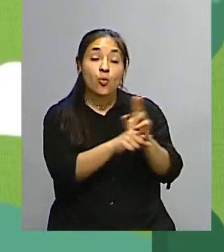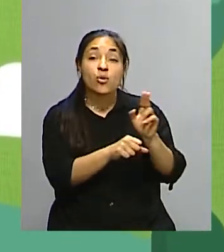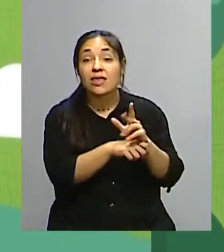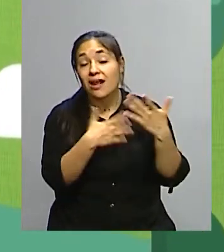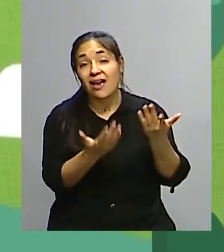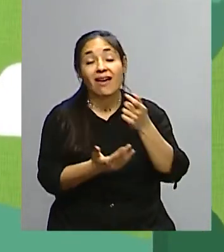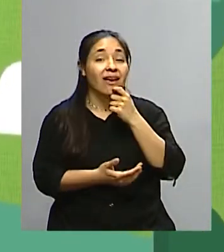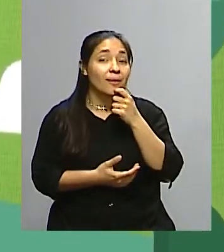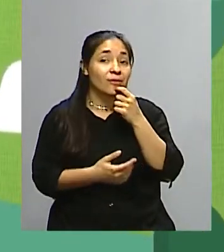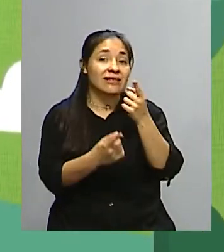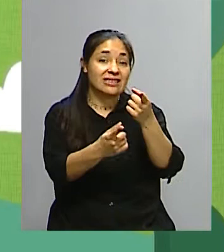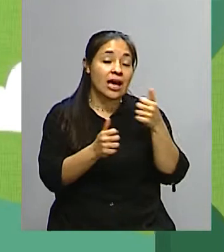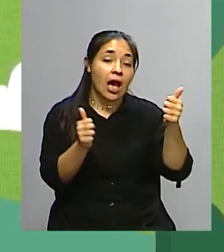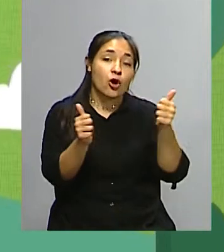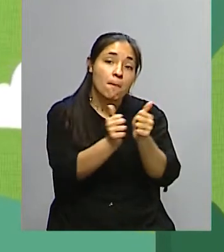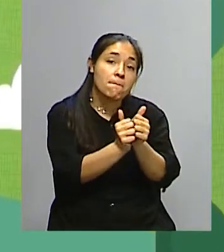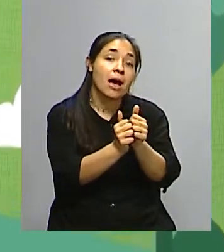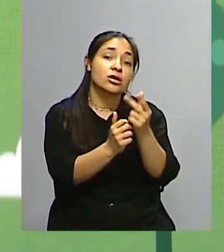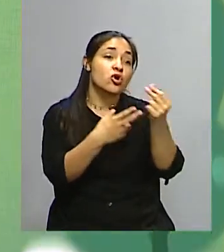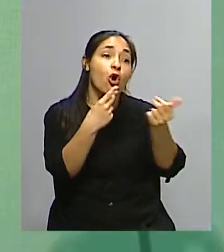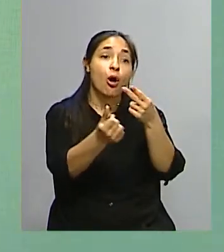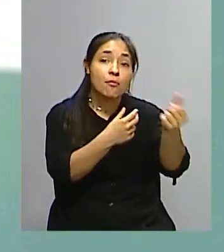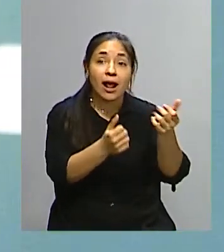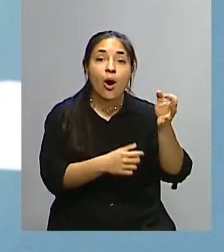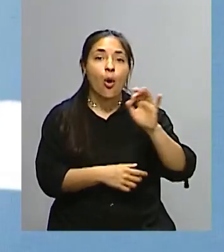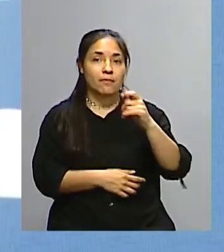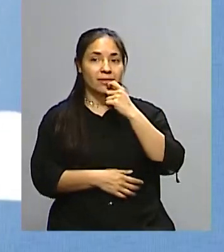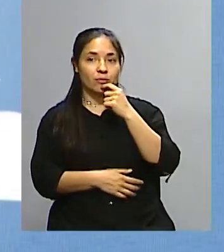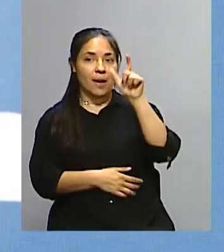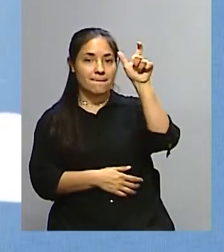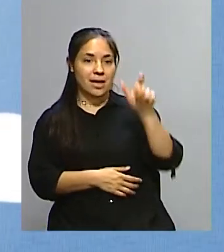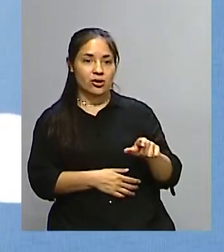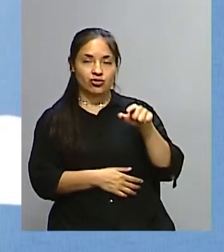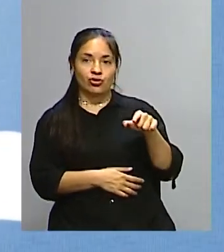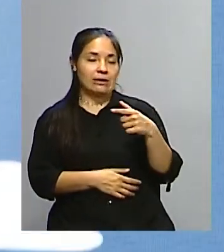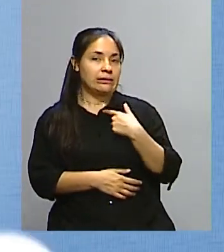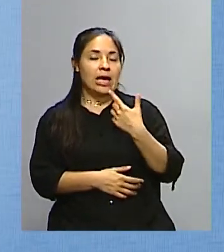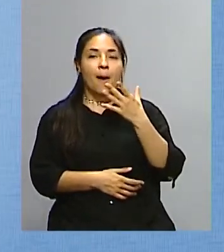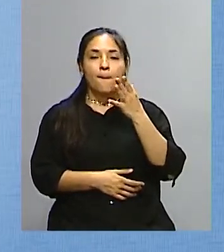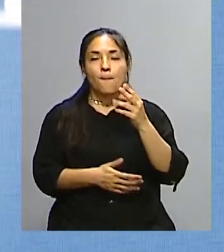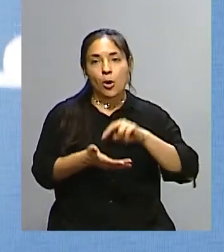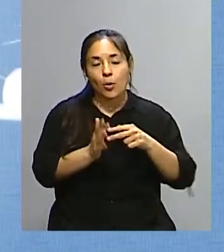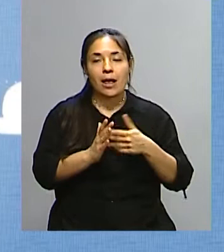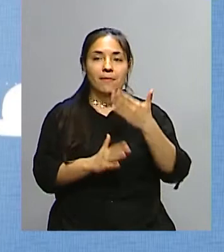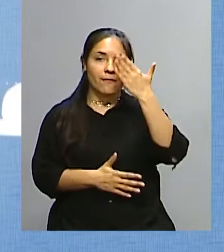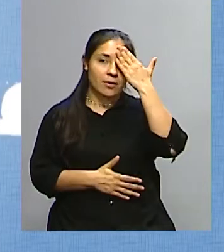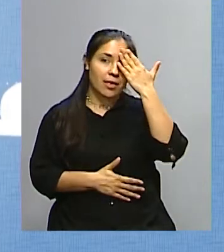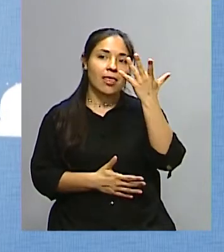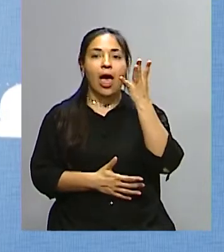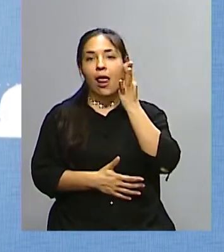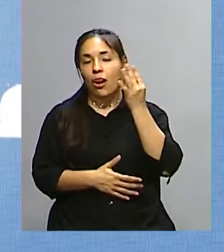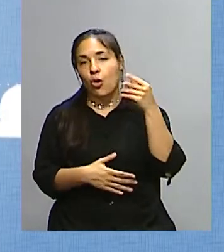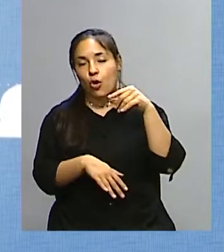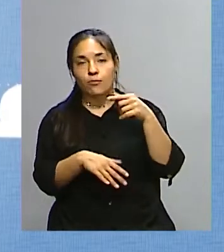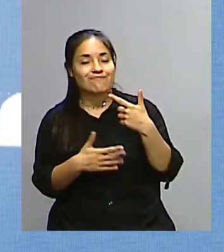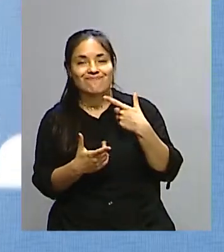necesita que la acompañen a hacer compras a una persona que tiene alguna patología determinada,